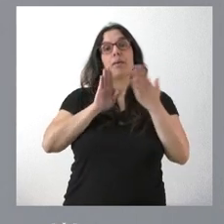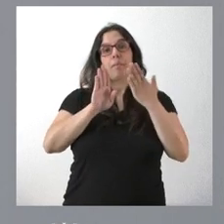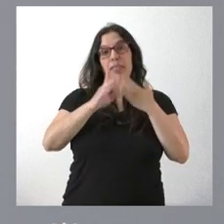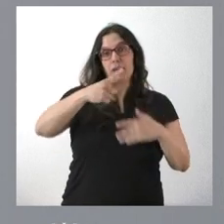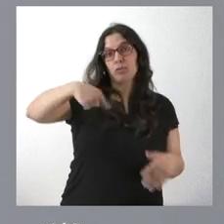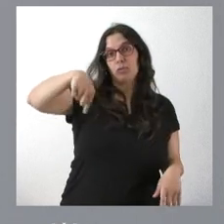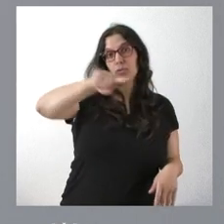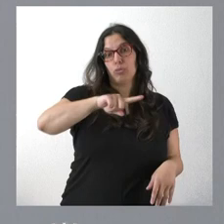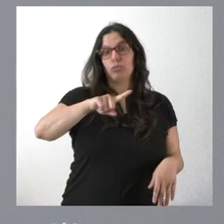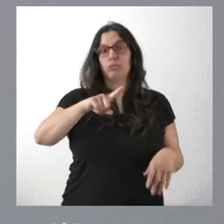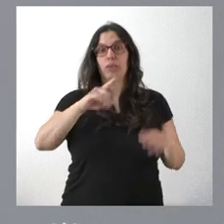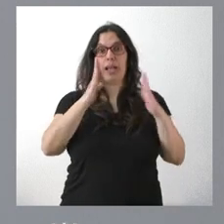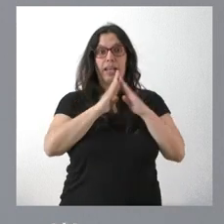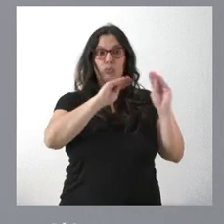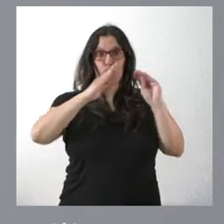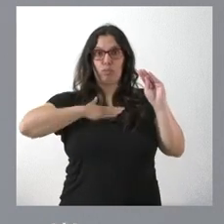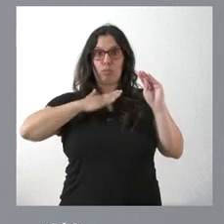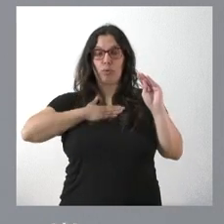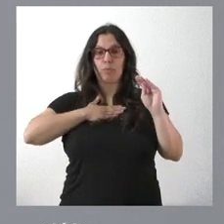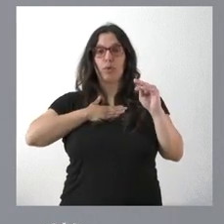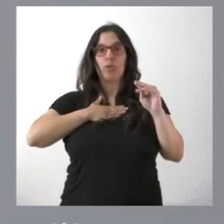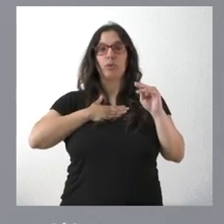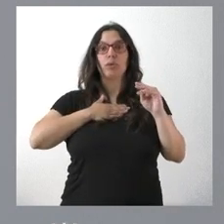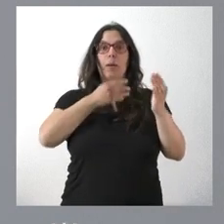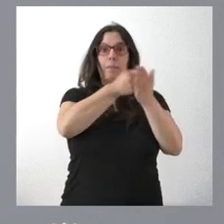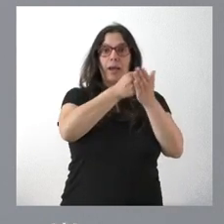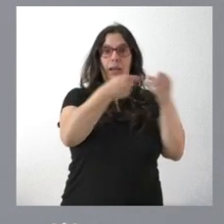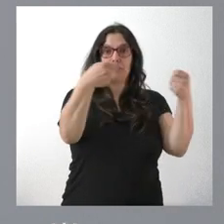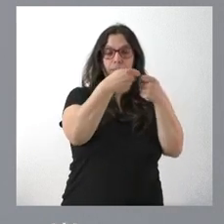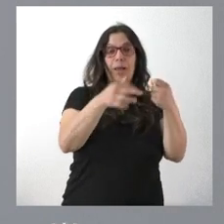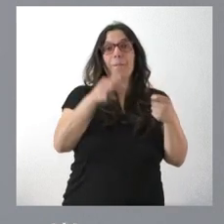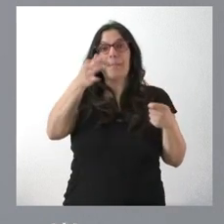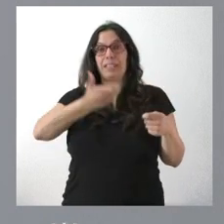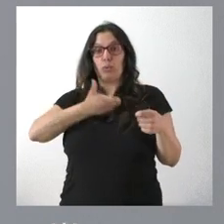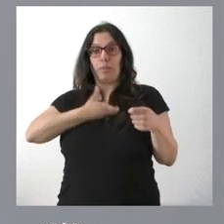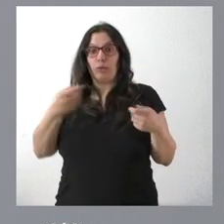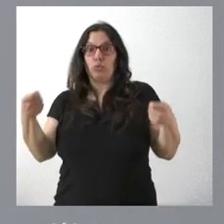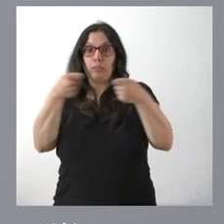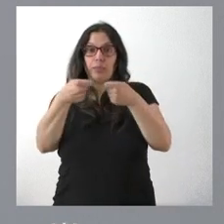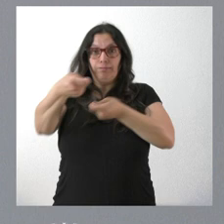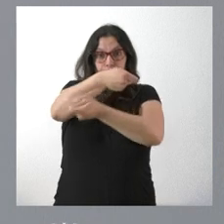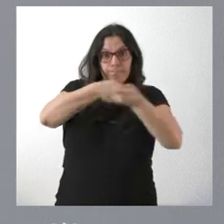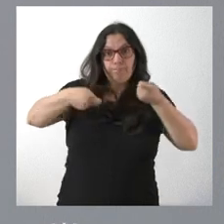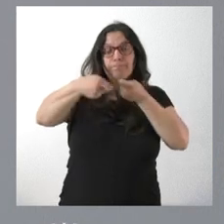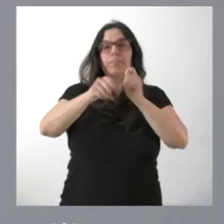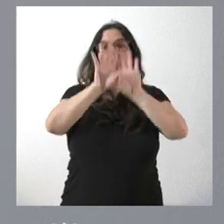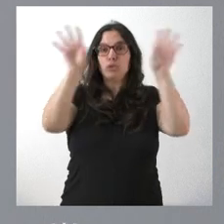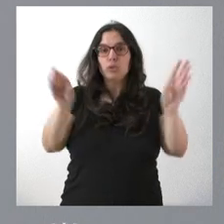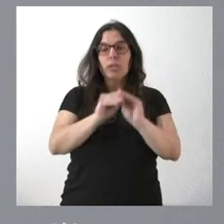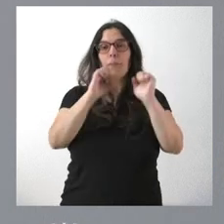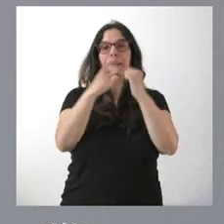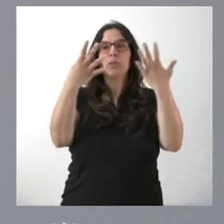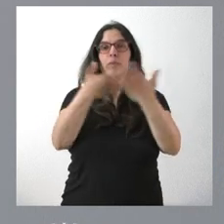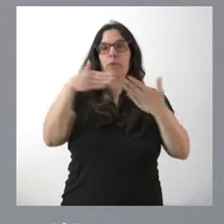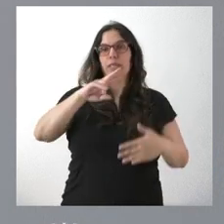de estas viviendas, más la que corresponde hacer a los ayuntamientos, la inversión global de la que estamos hablando supera los 29 millones de